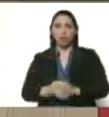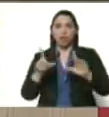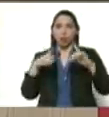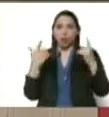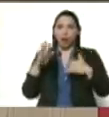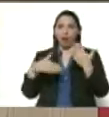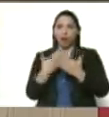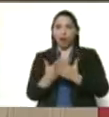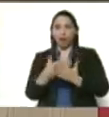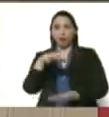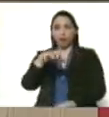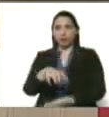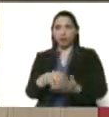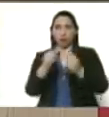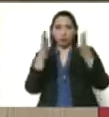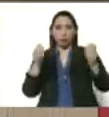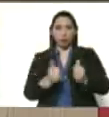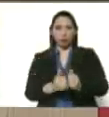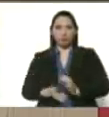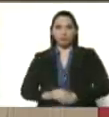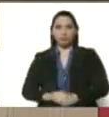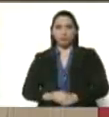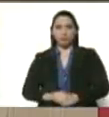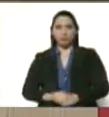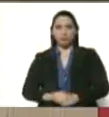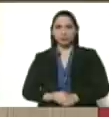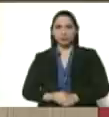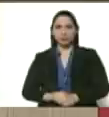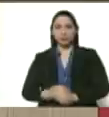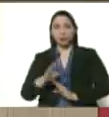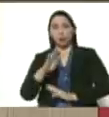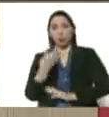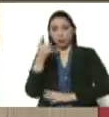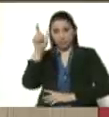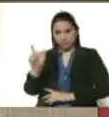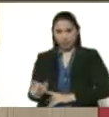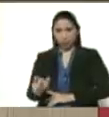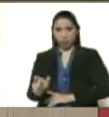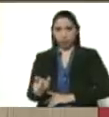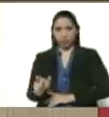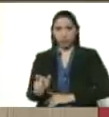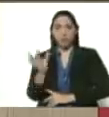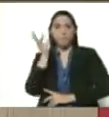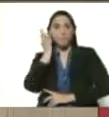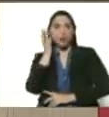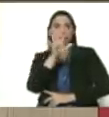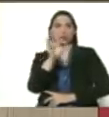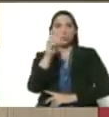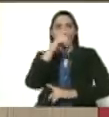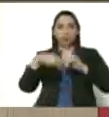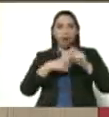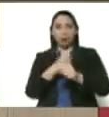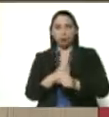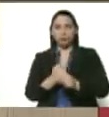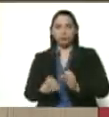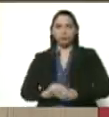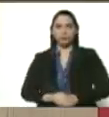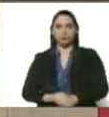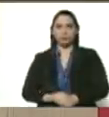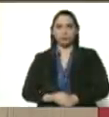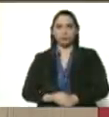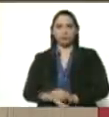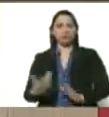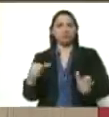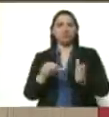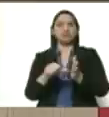Guaira al estado Anzoátegui. El cuarto caso es una mujer de 50 años,